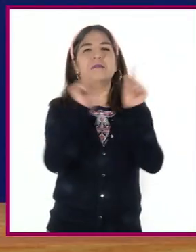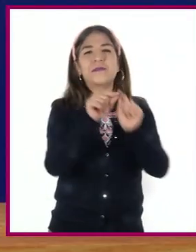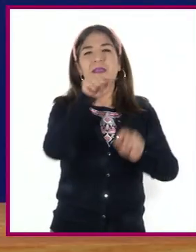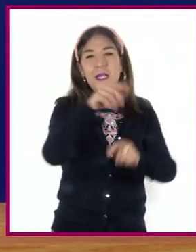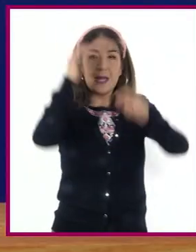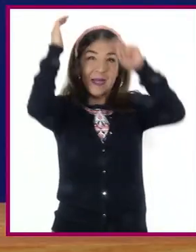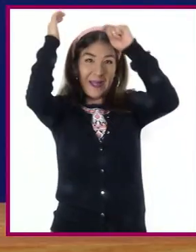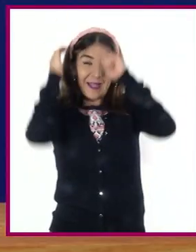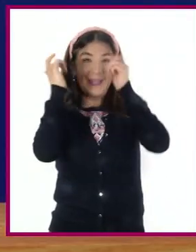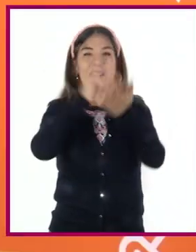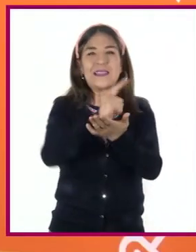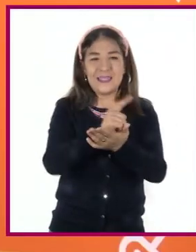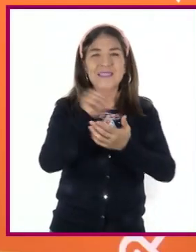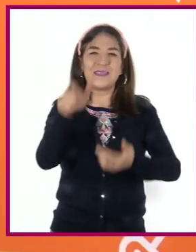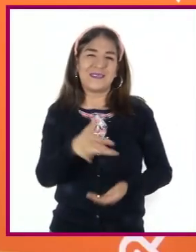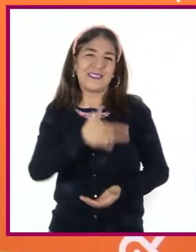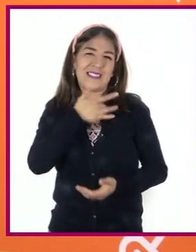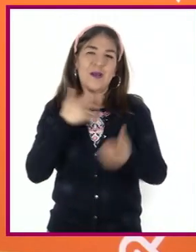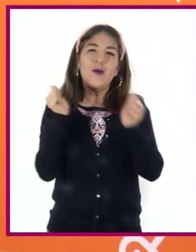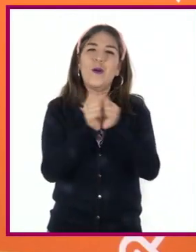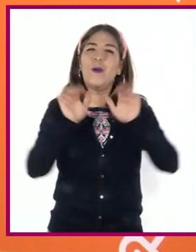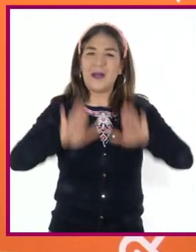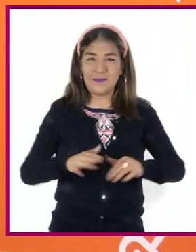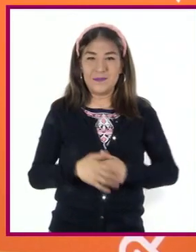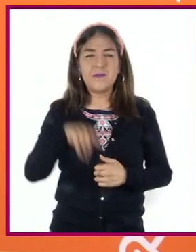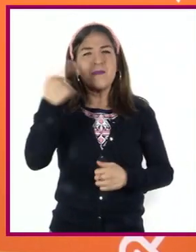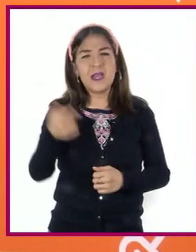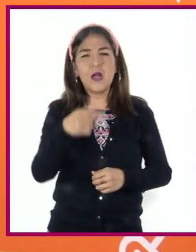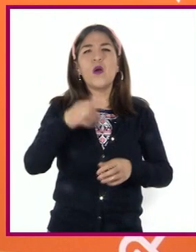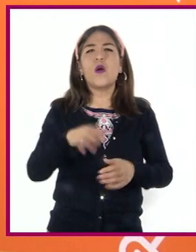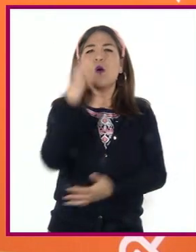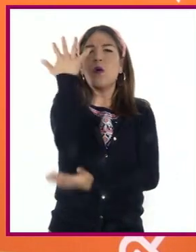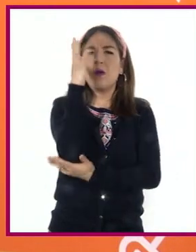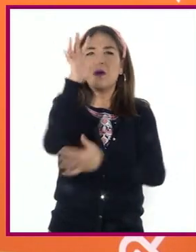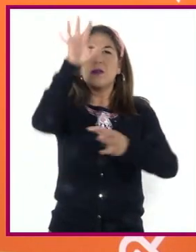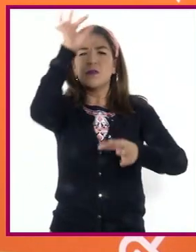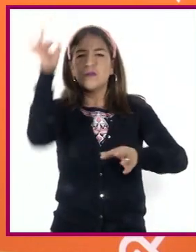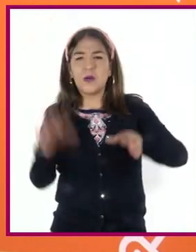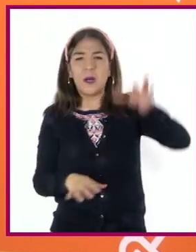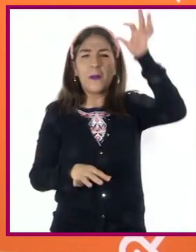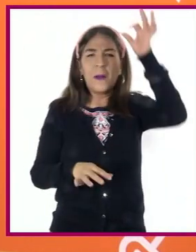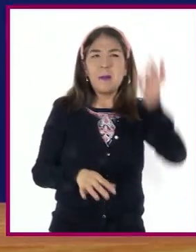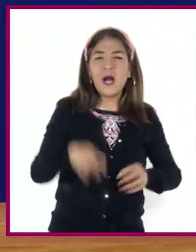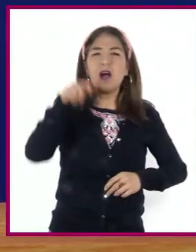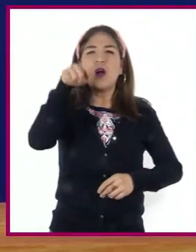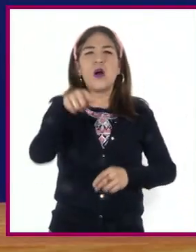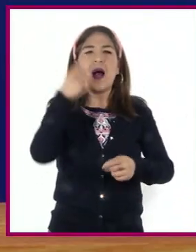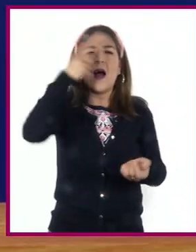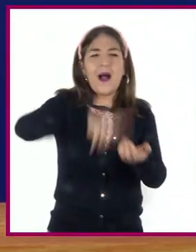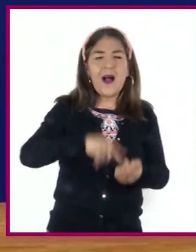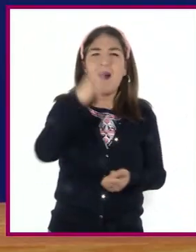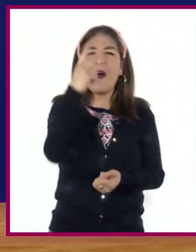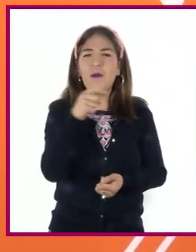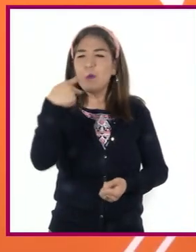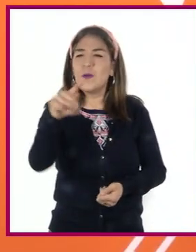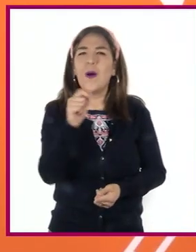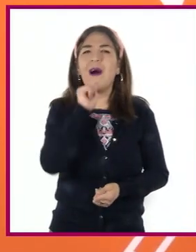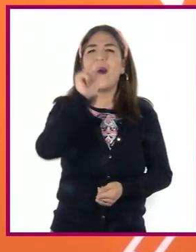ideas. También se utiliza para referirse a algo, pero sin mencionarlo específicamente.